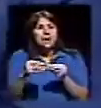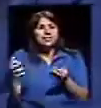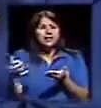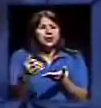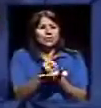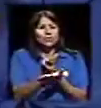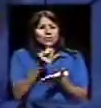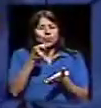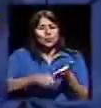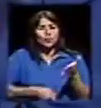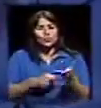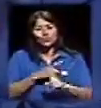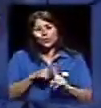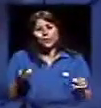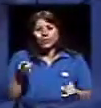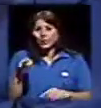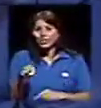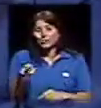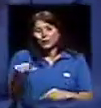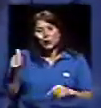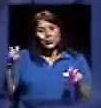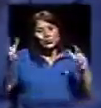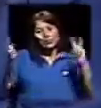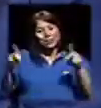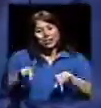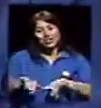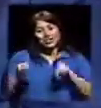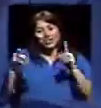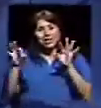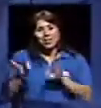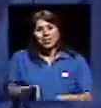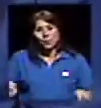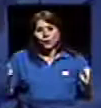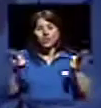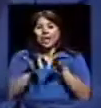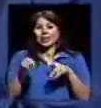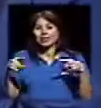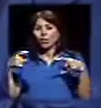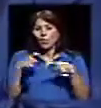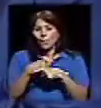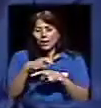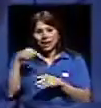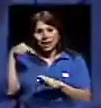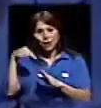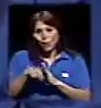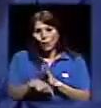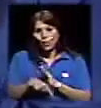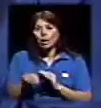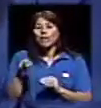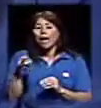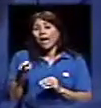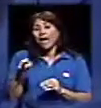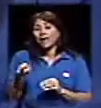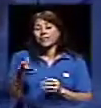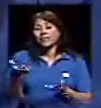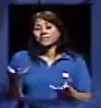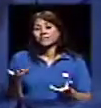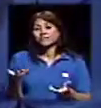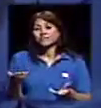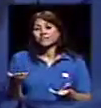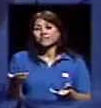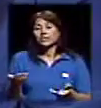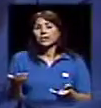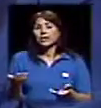ese es otro tema que es importante, que es complejo, y ahí tal vez hago